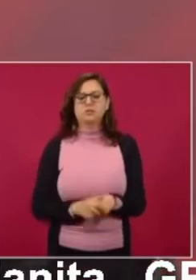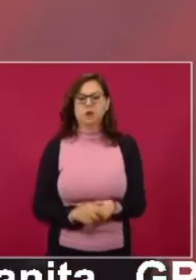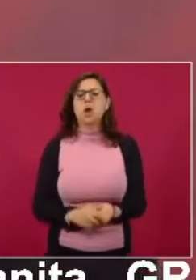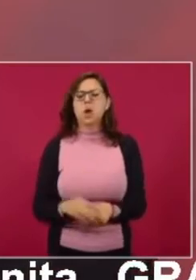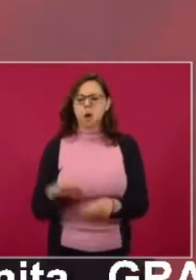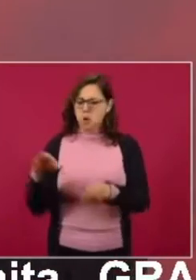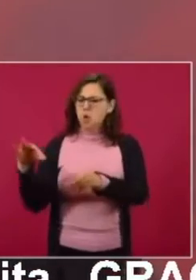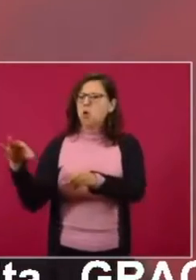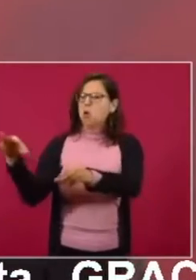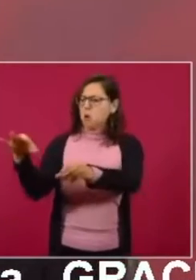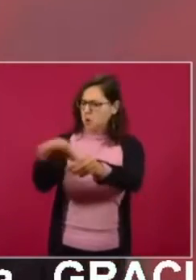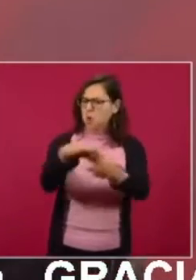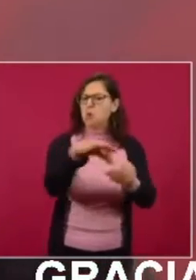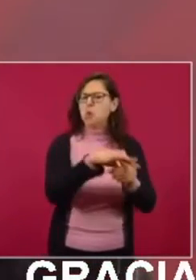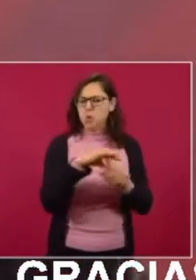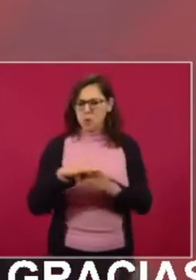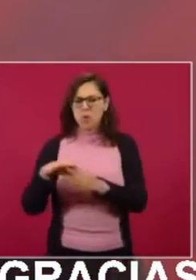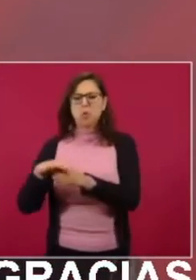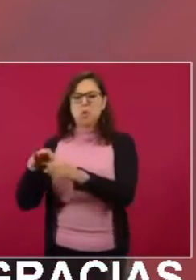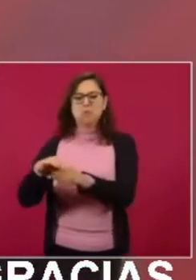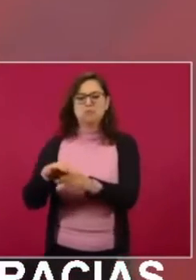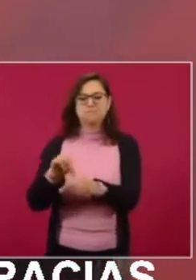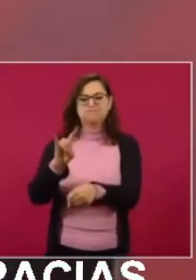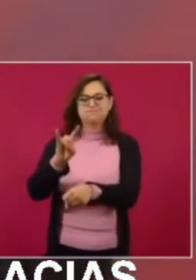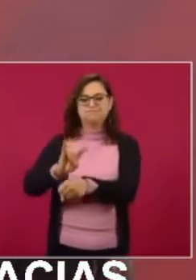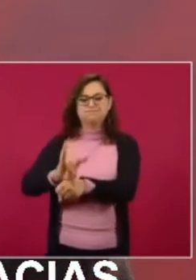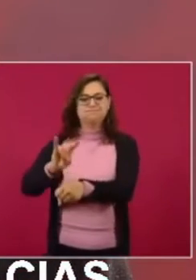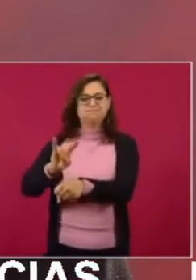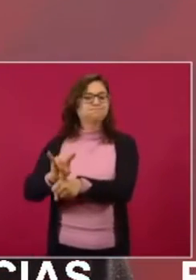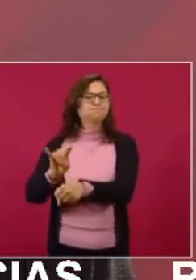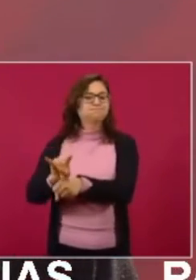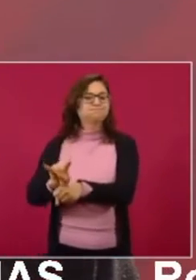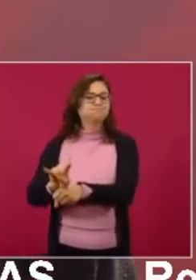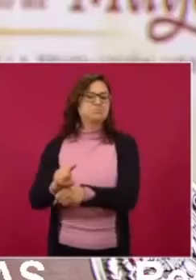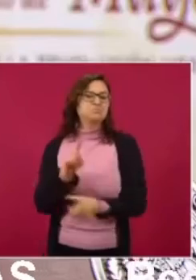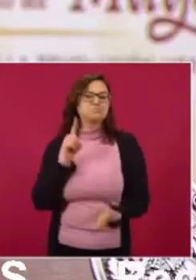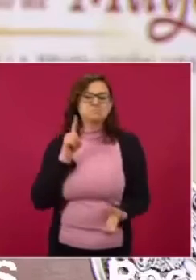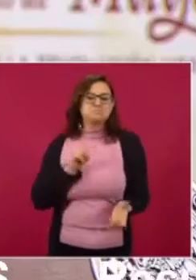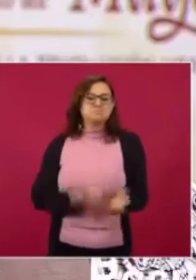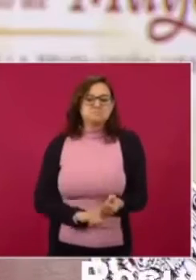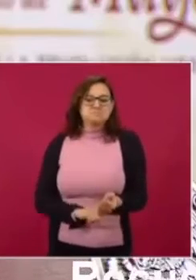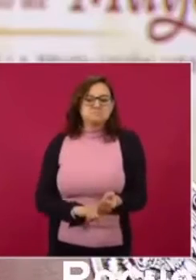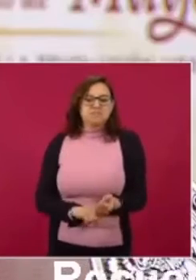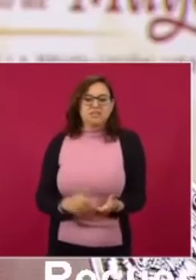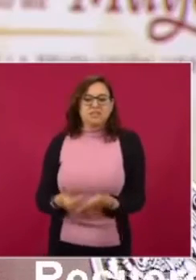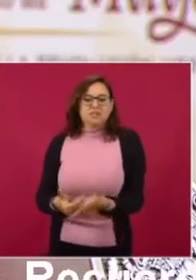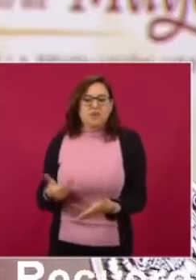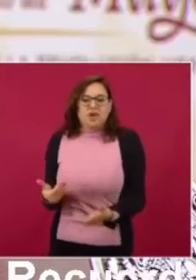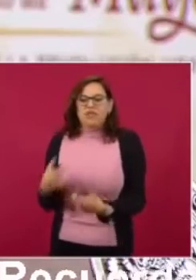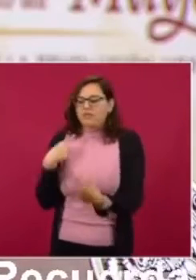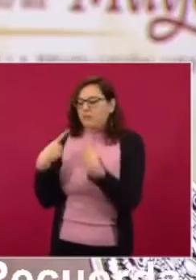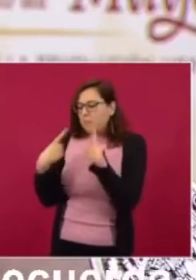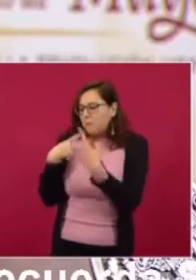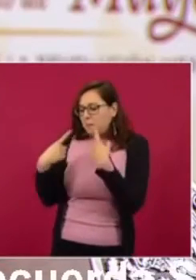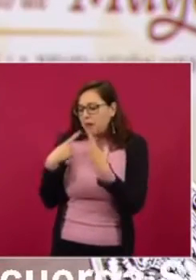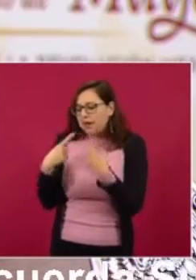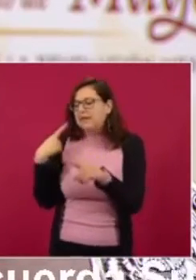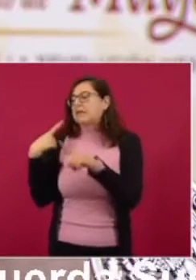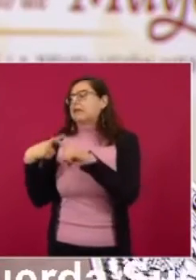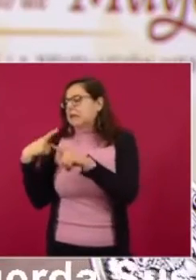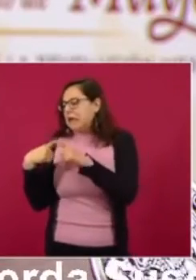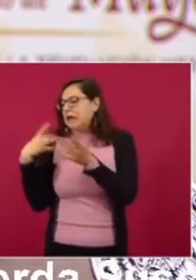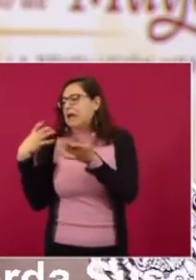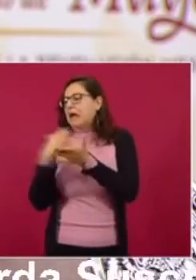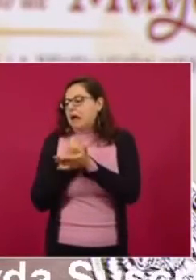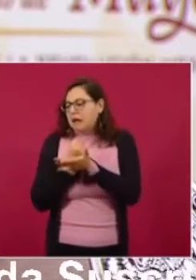aunque todo fuese una simulación ya de antemano se sabía quién iba a ganar